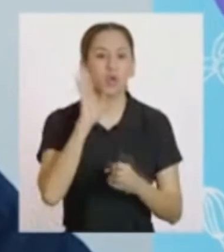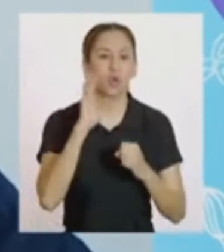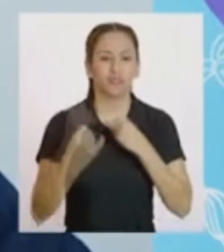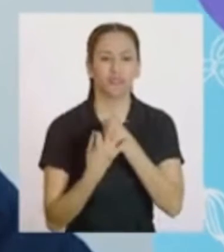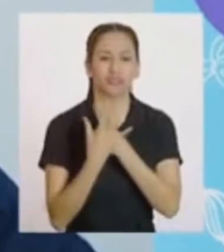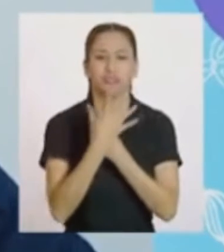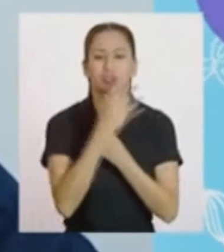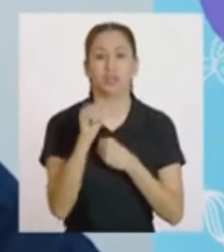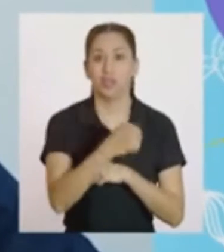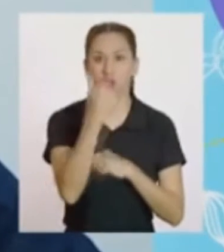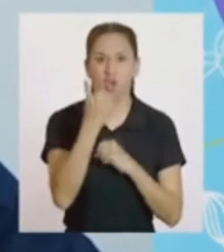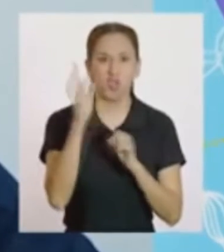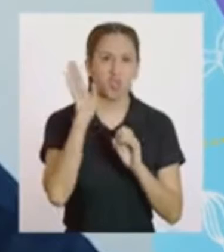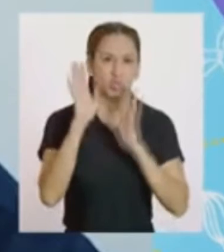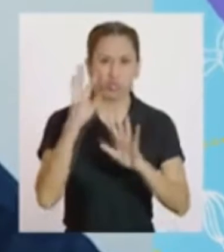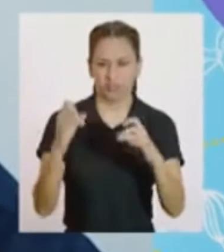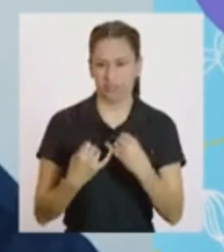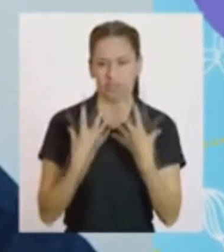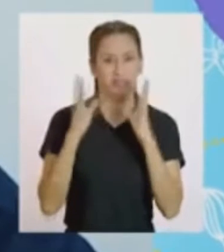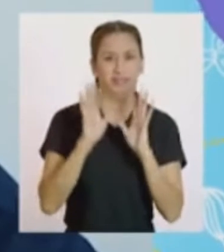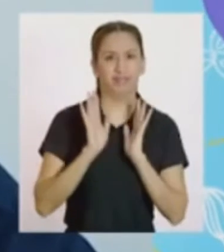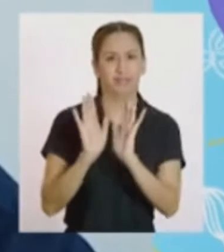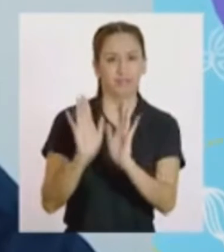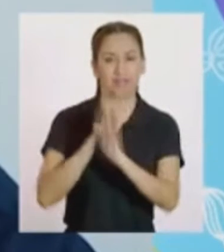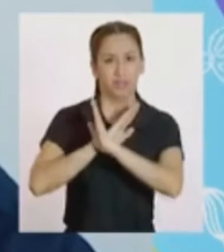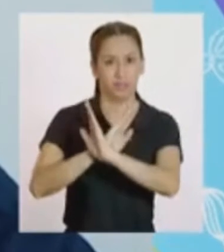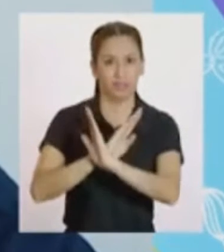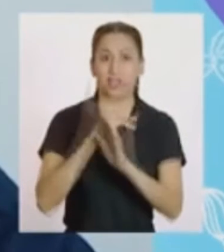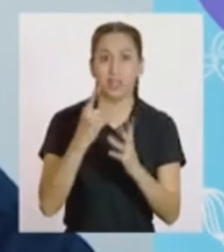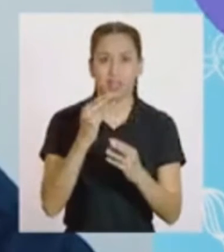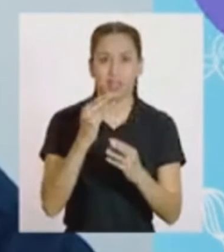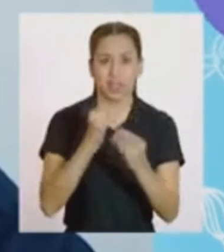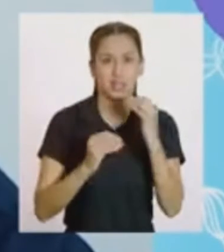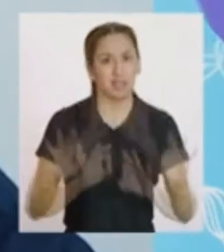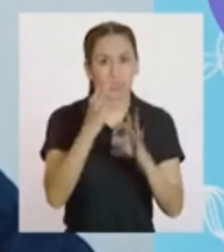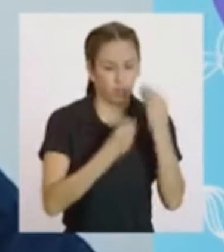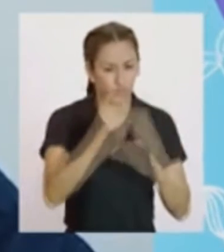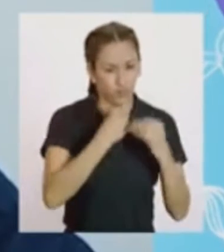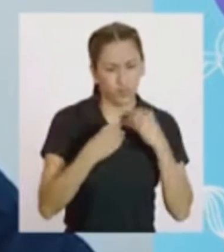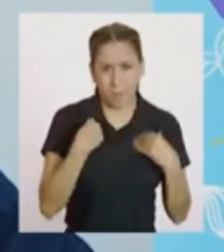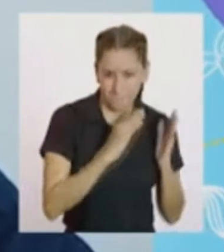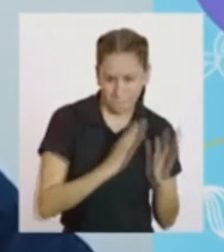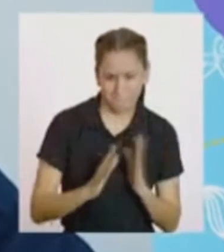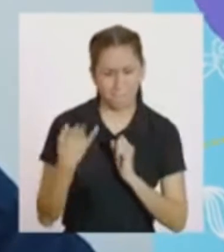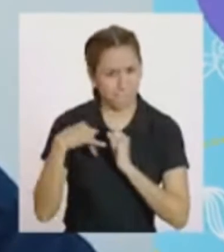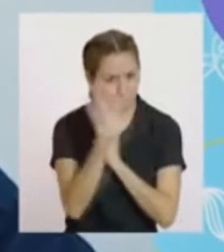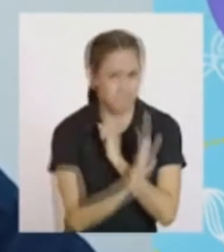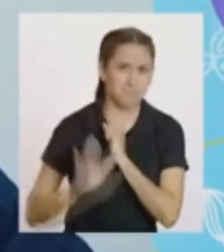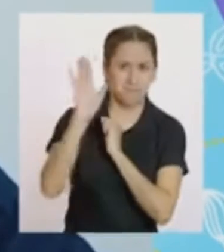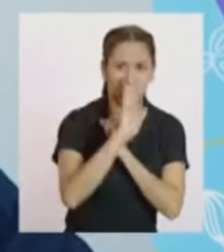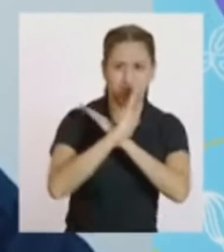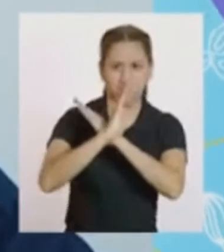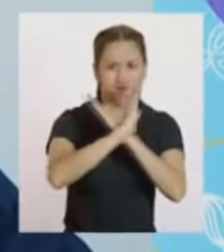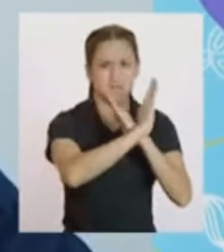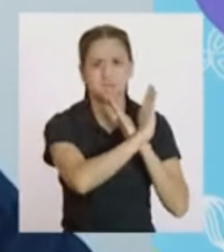organismos infecciosos y otros agentes invasores. Es importante fortalecerlo para poder preparar al organismo para afrontar